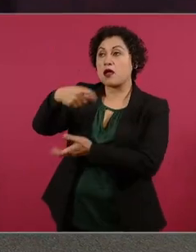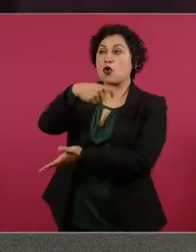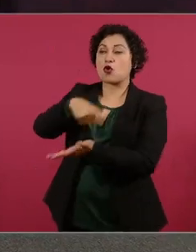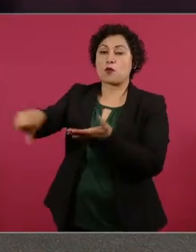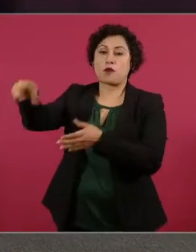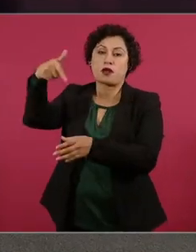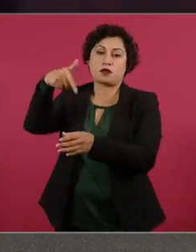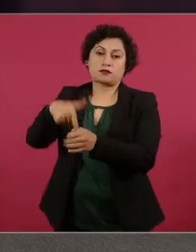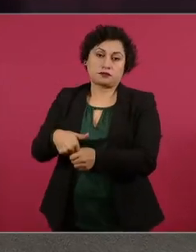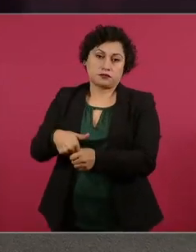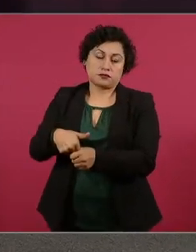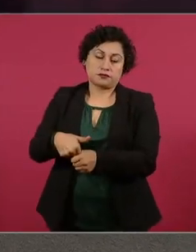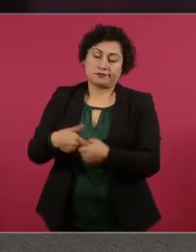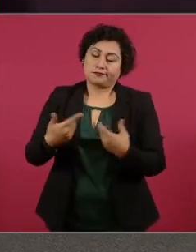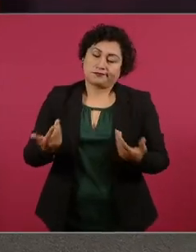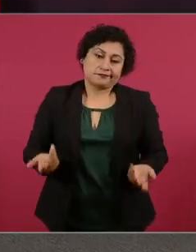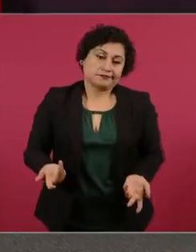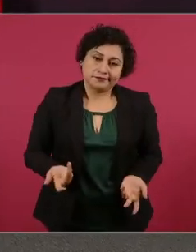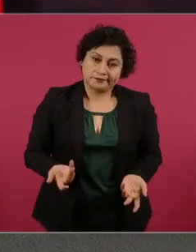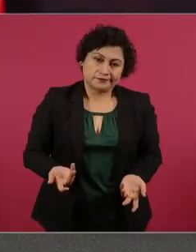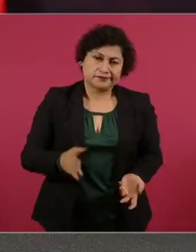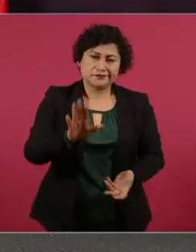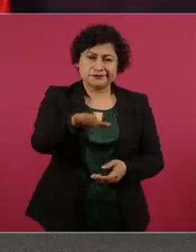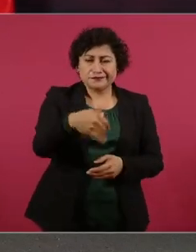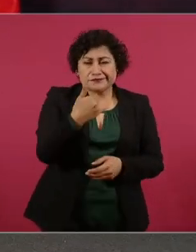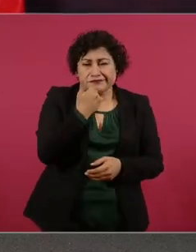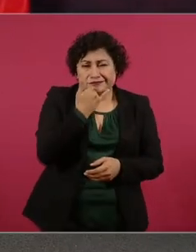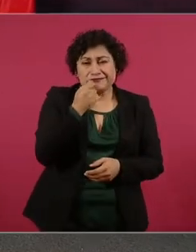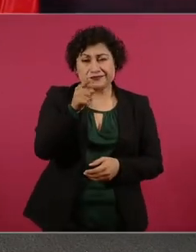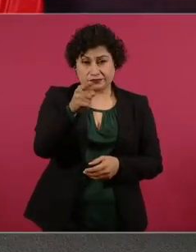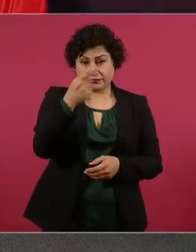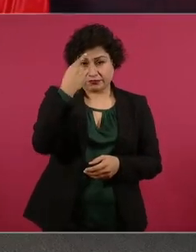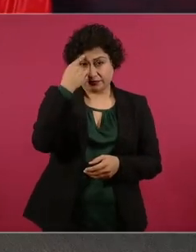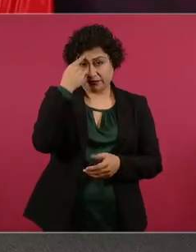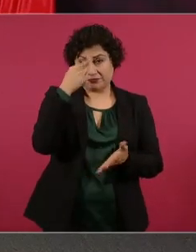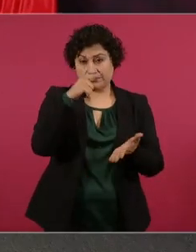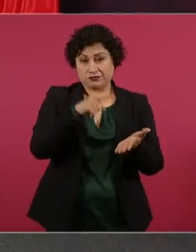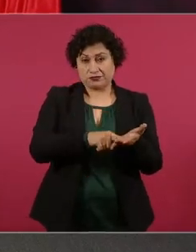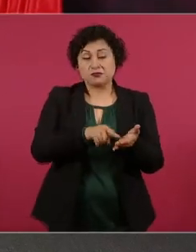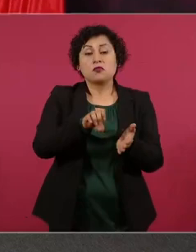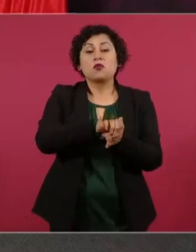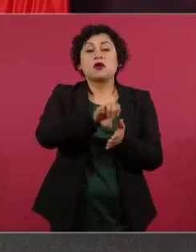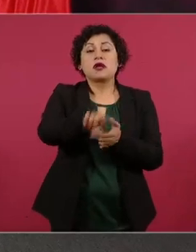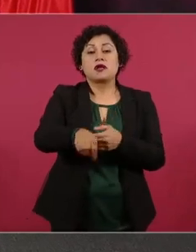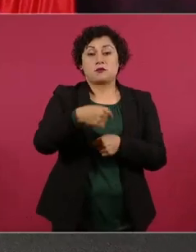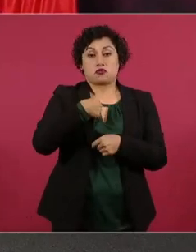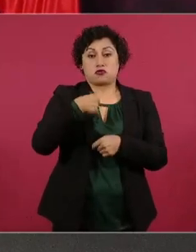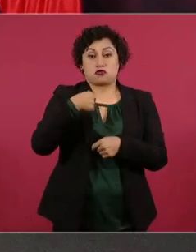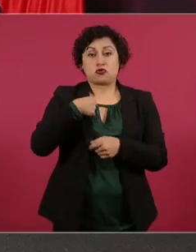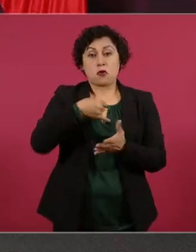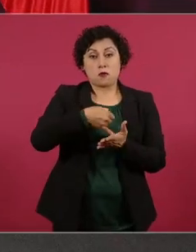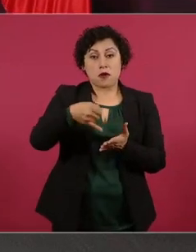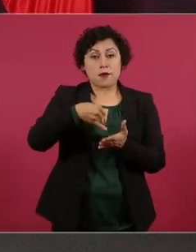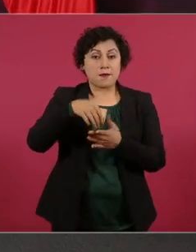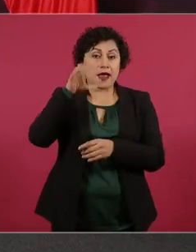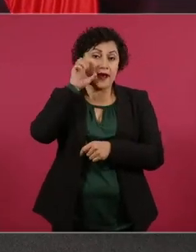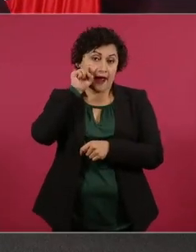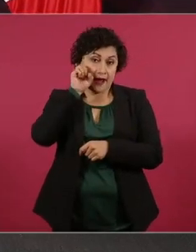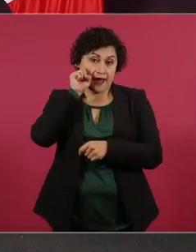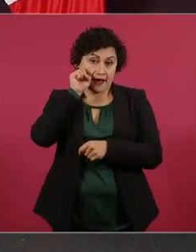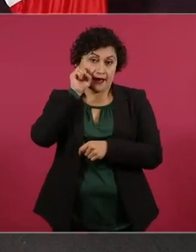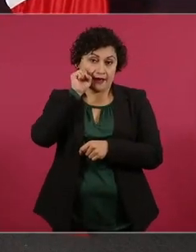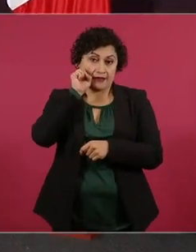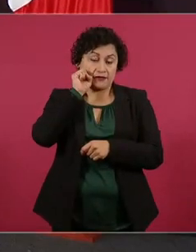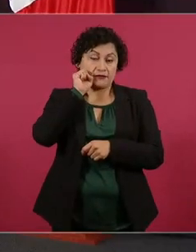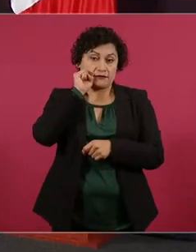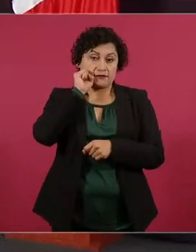Es como vender naranja y comprar jugo de naranja. Entonces, ya eso ya no. Nosotros lo que